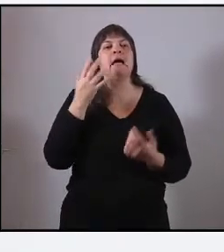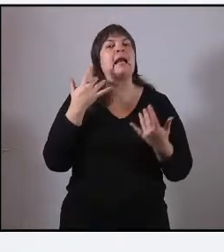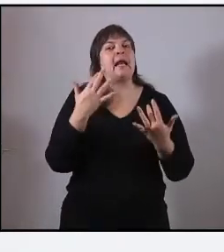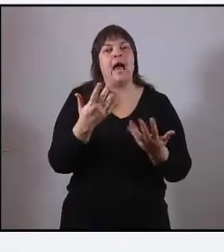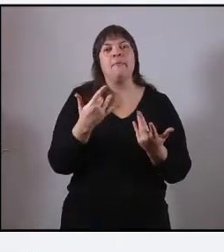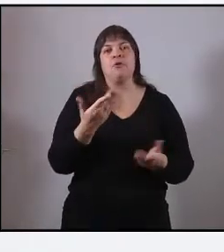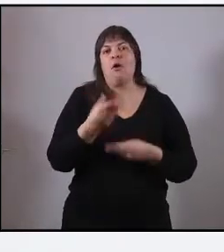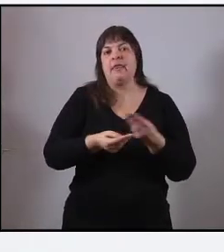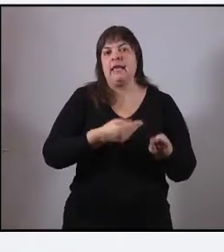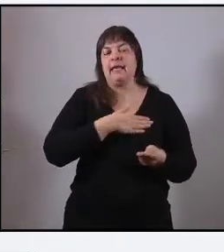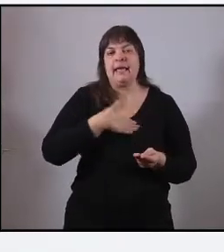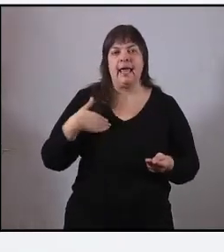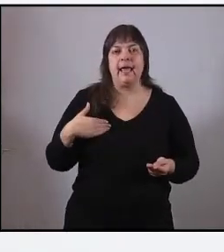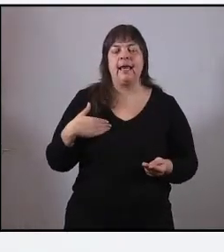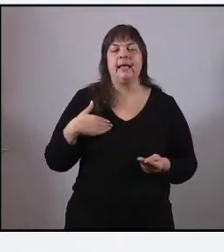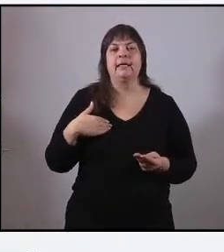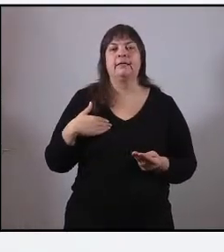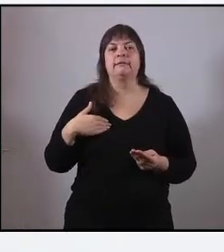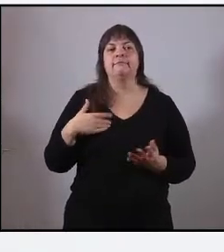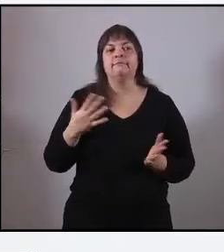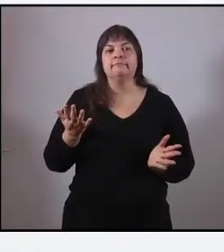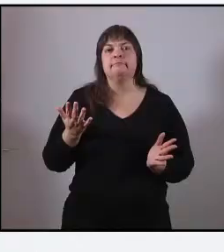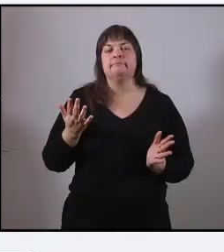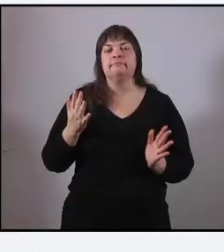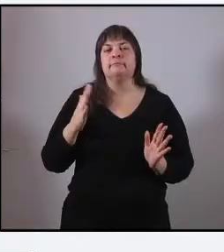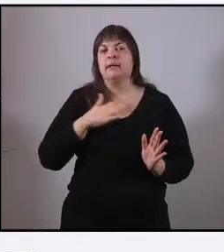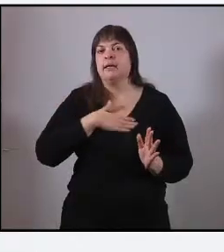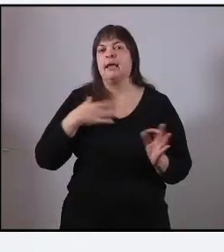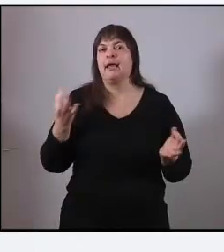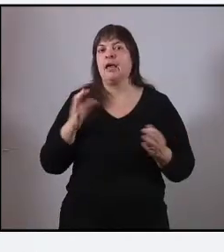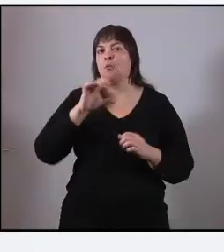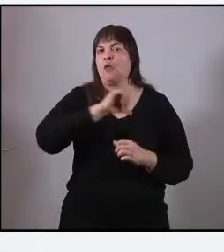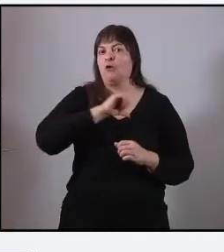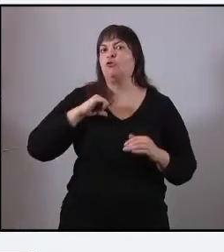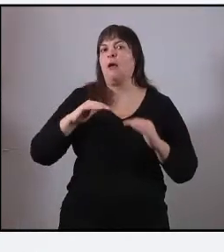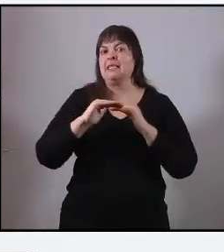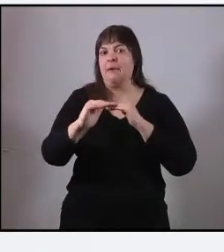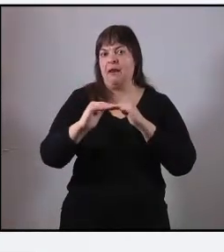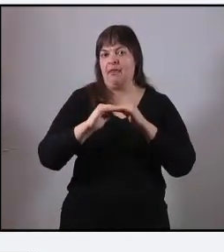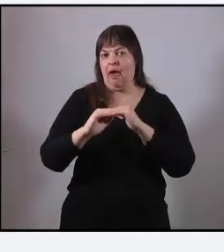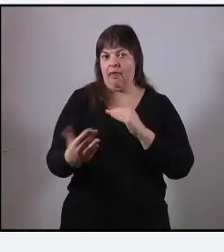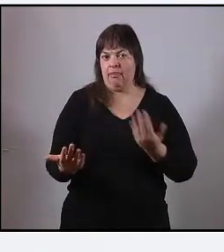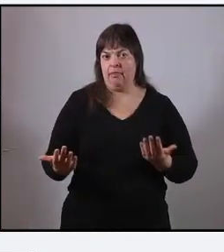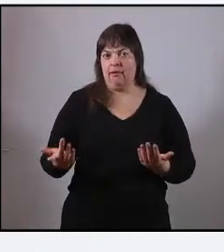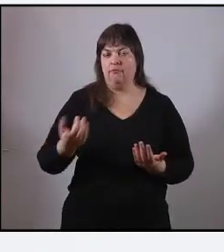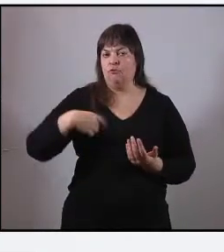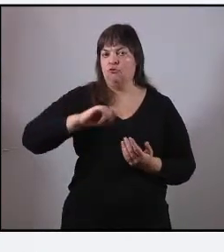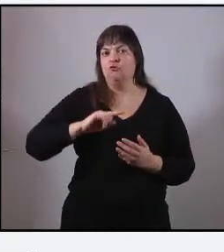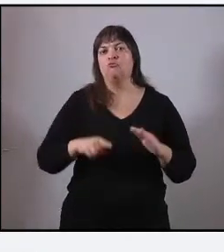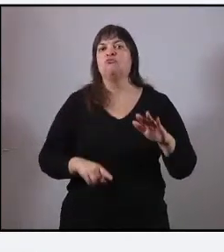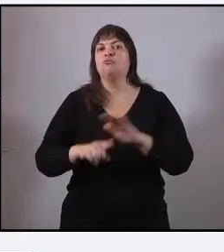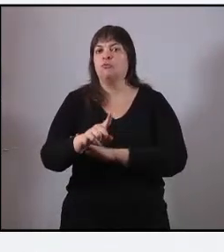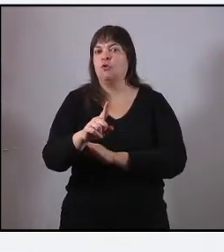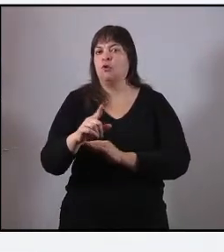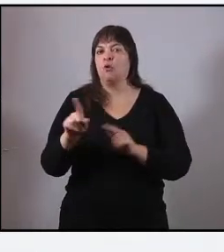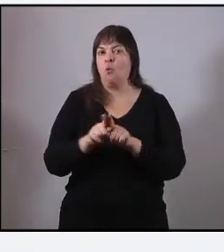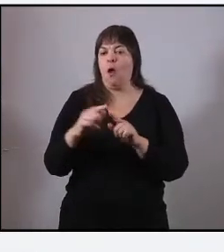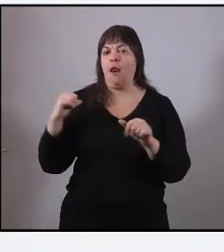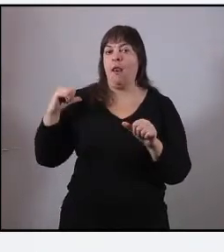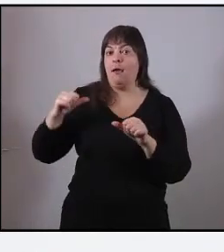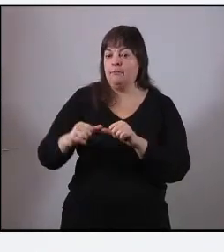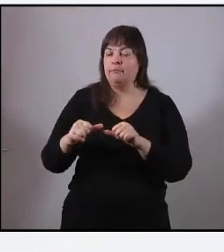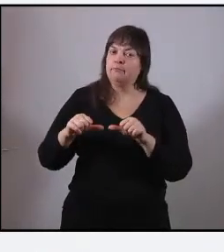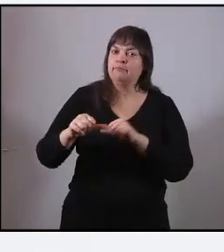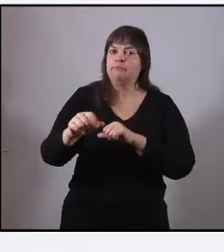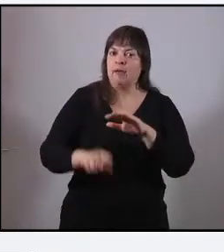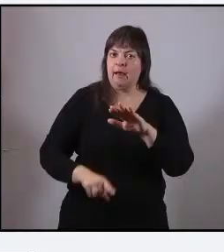celeridad posible, y lo que está en juego es la estabilidad de nuestra comunidad autónoma. Es que sigamos creciendo como lo estamos haciendo, es